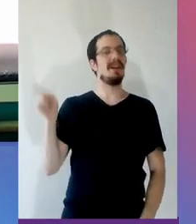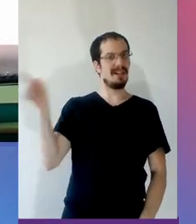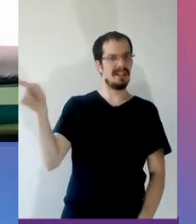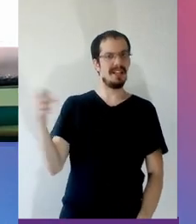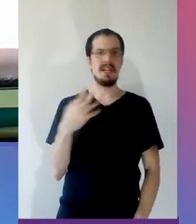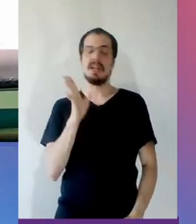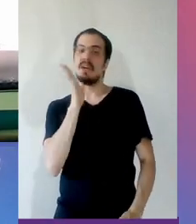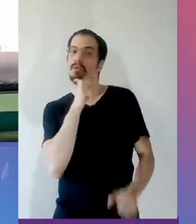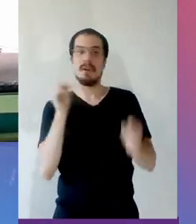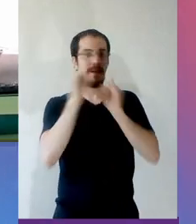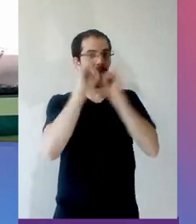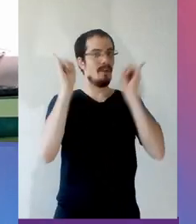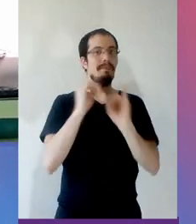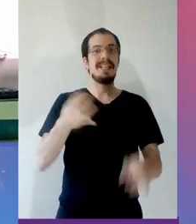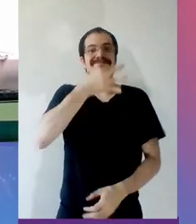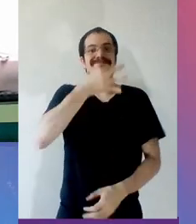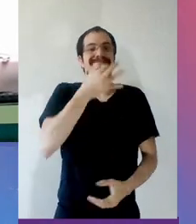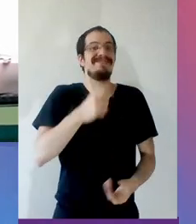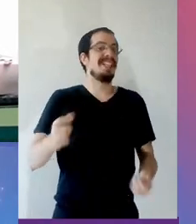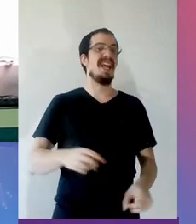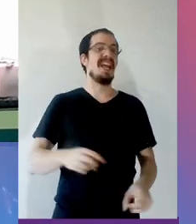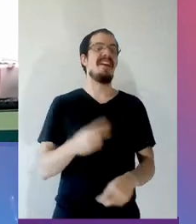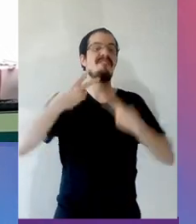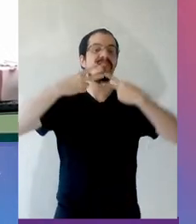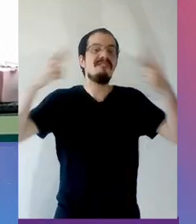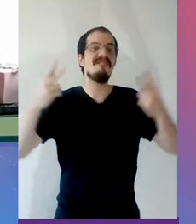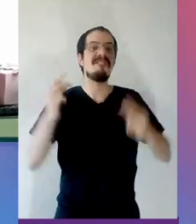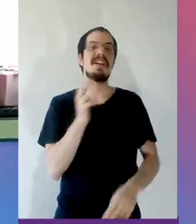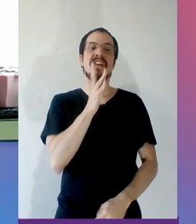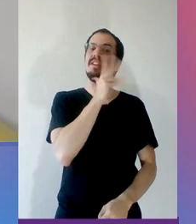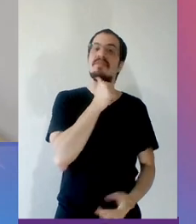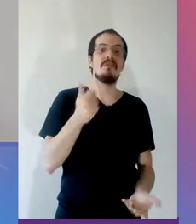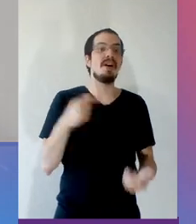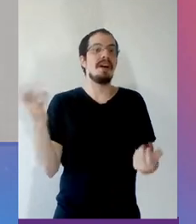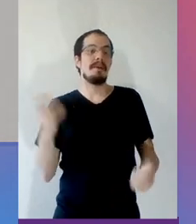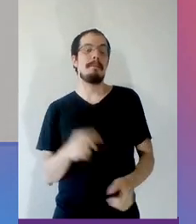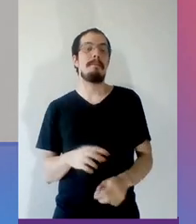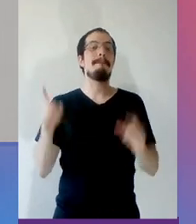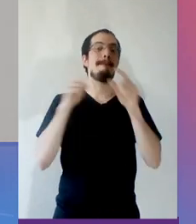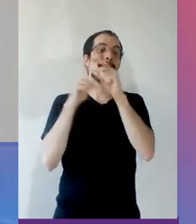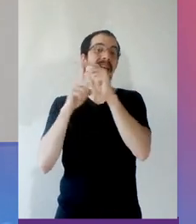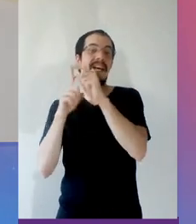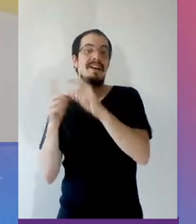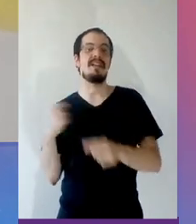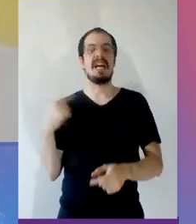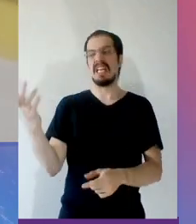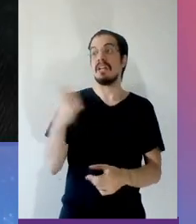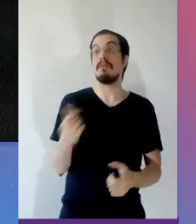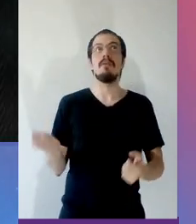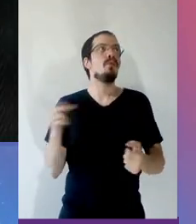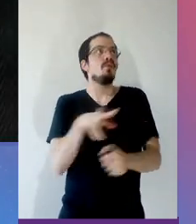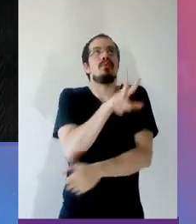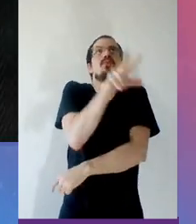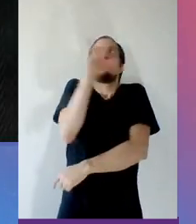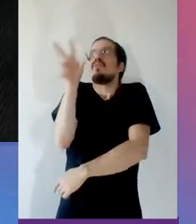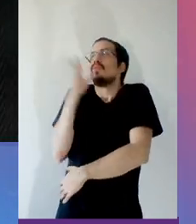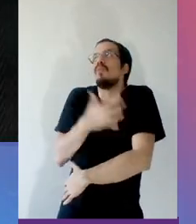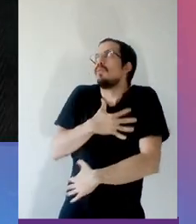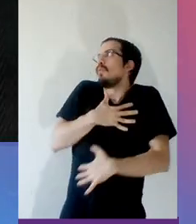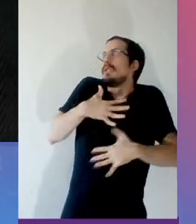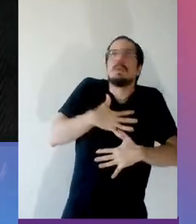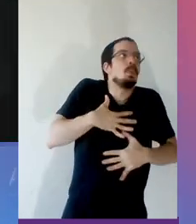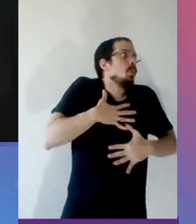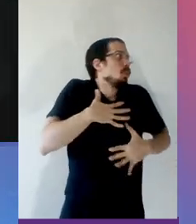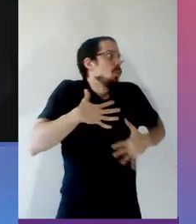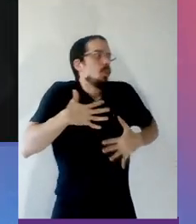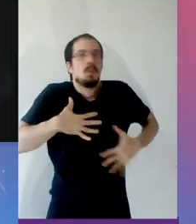verbalizar lo que pasa, el tema de la situación, el percibir esta ansiedad de la casa, el percibir el temor, el percibir